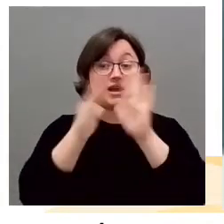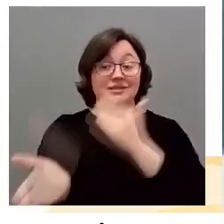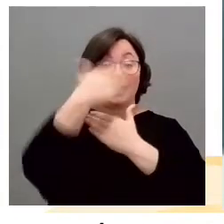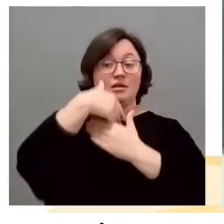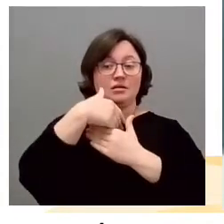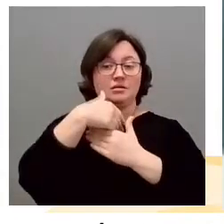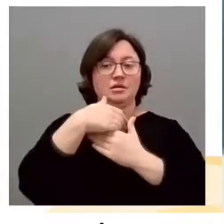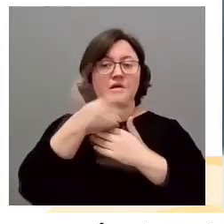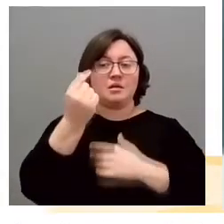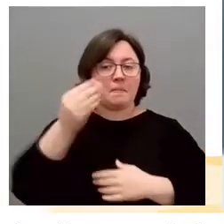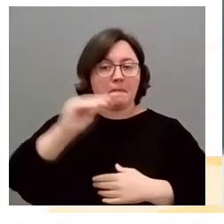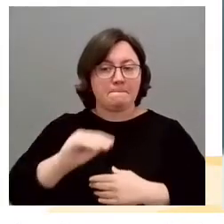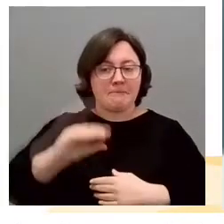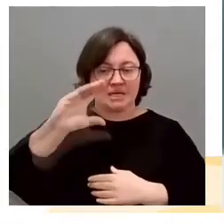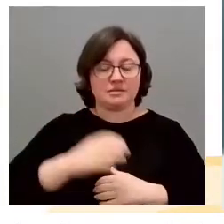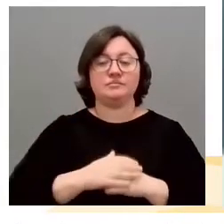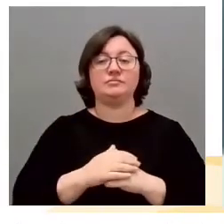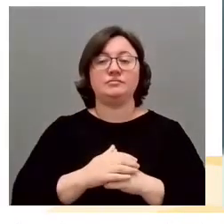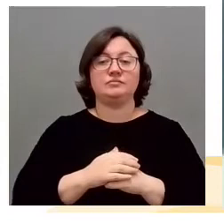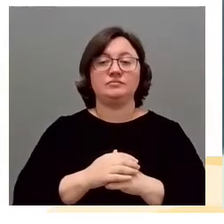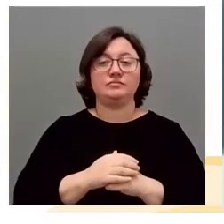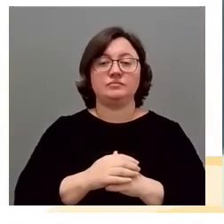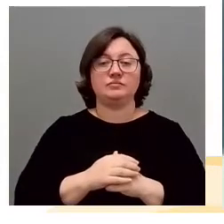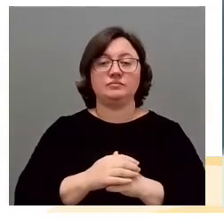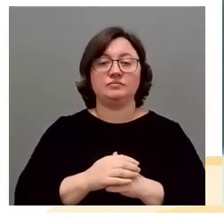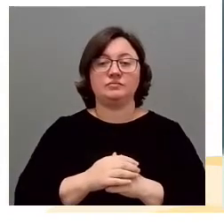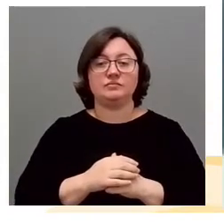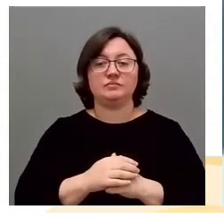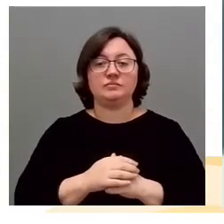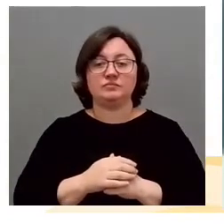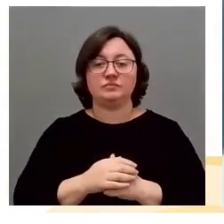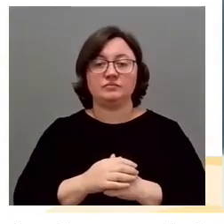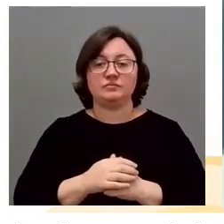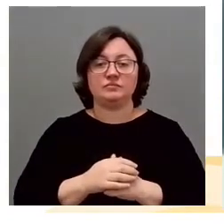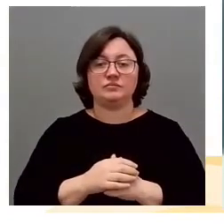domiciliaria, modificar el ingreso